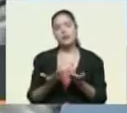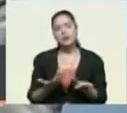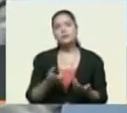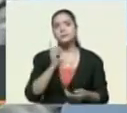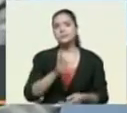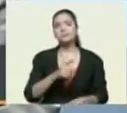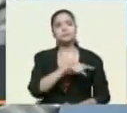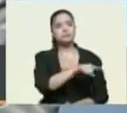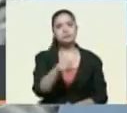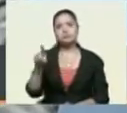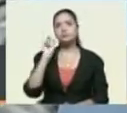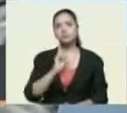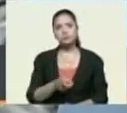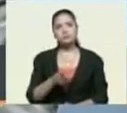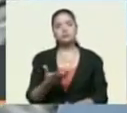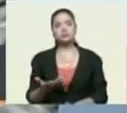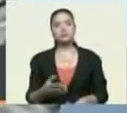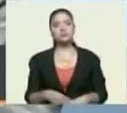debieran